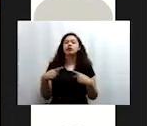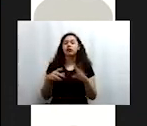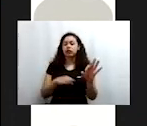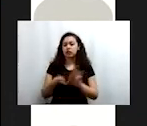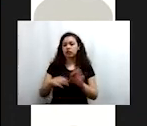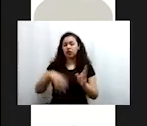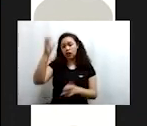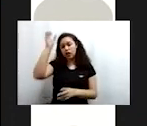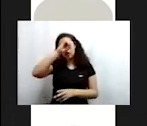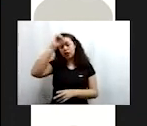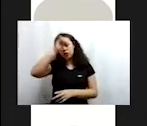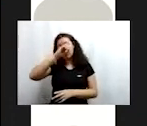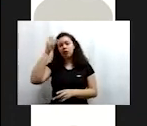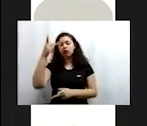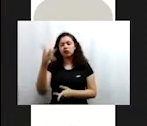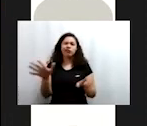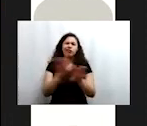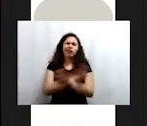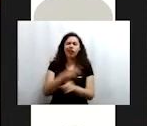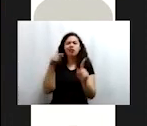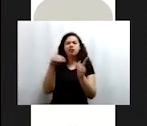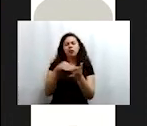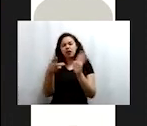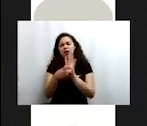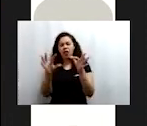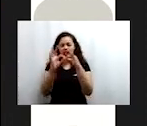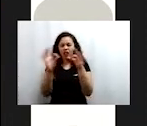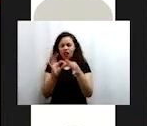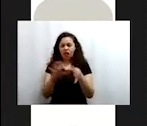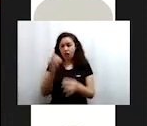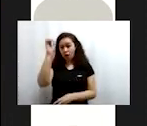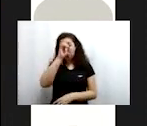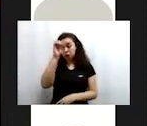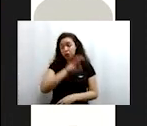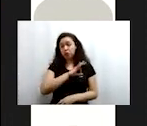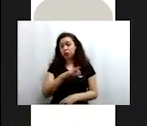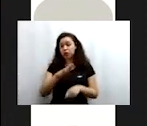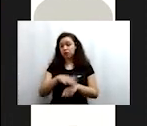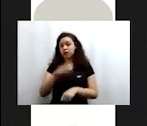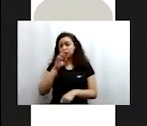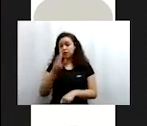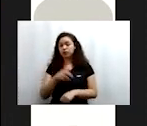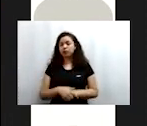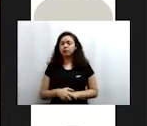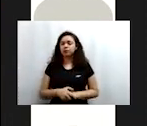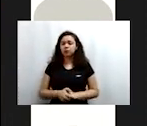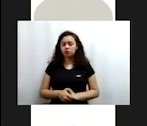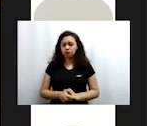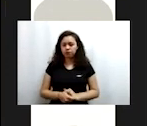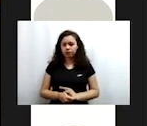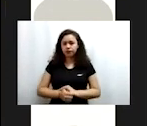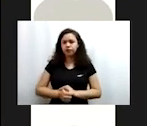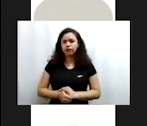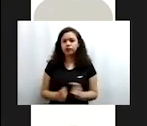sobre ascensos, cambios, métodos, etcétera, que pudieran solicitarle a él como parte de sus